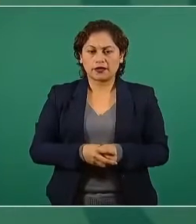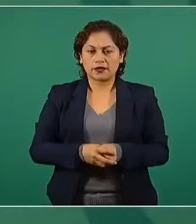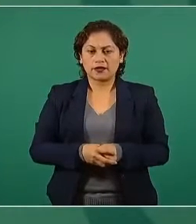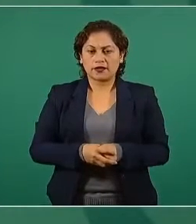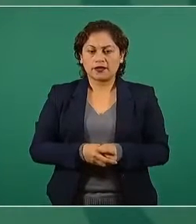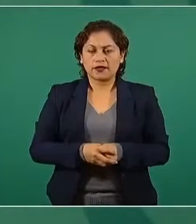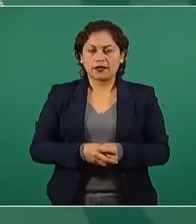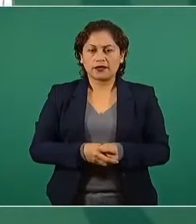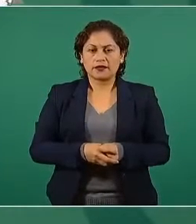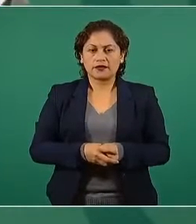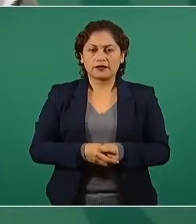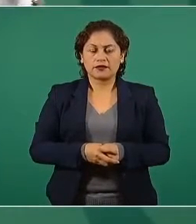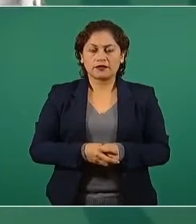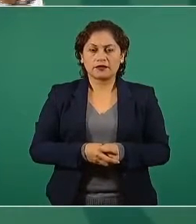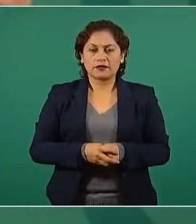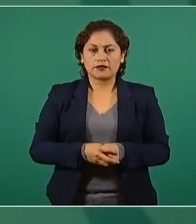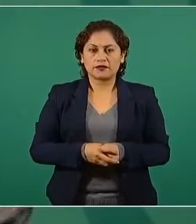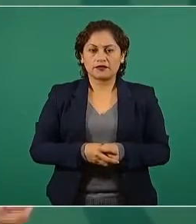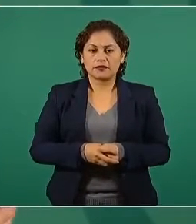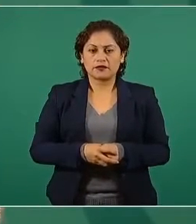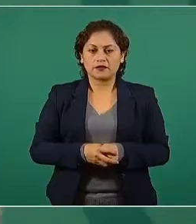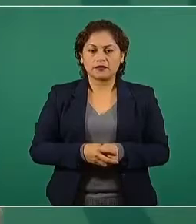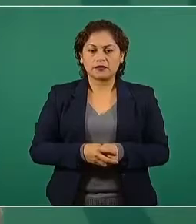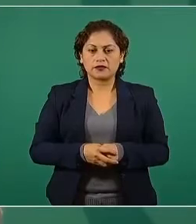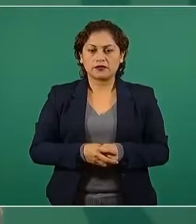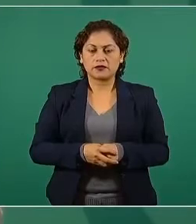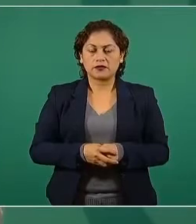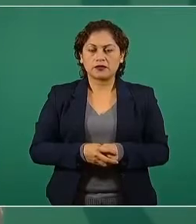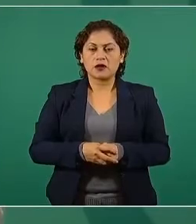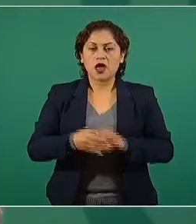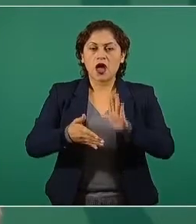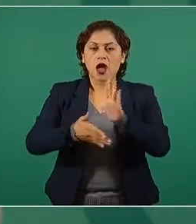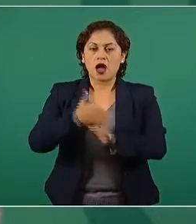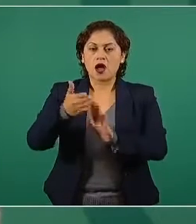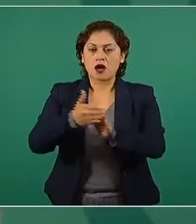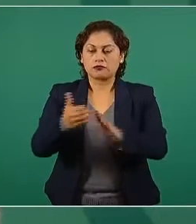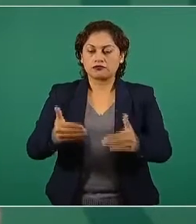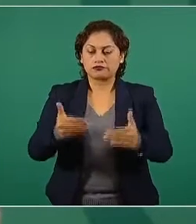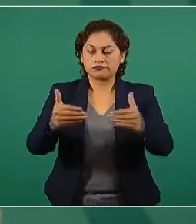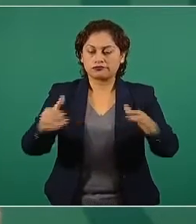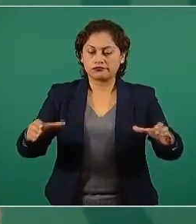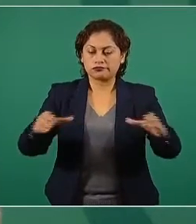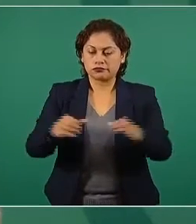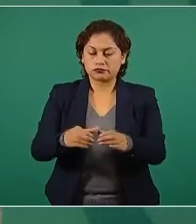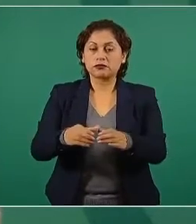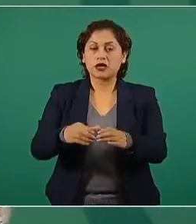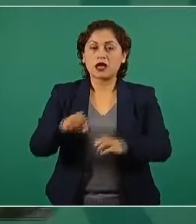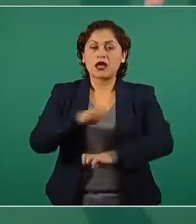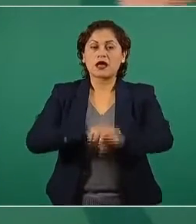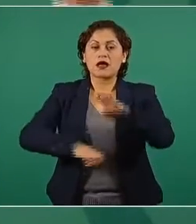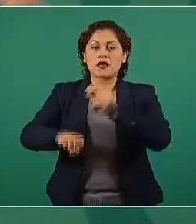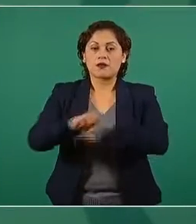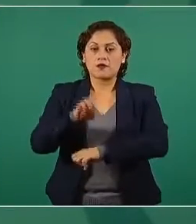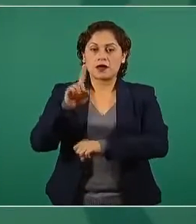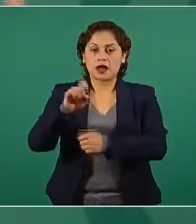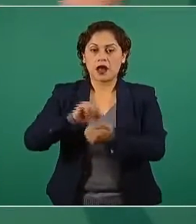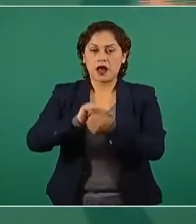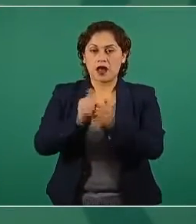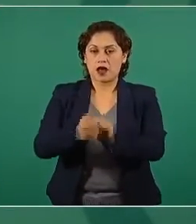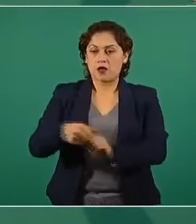de ampliación de la hidroeléctrica de Chicoacén, que tenemos